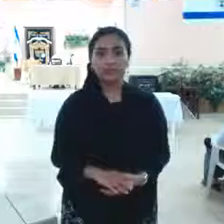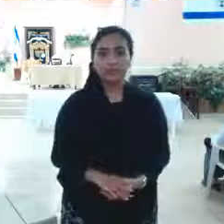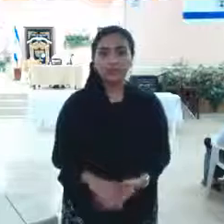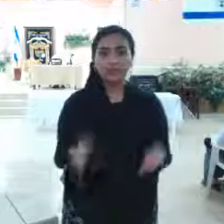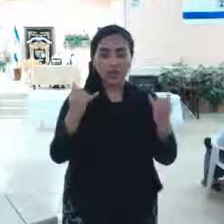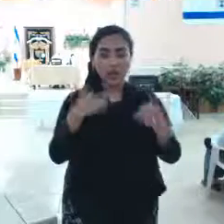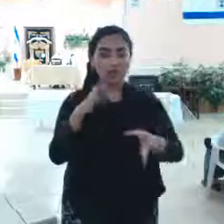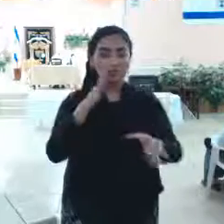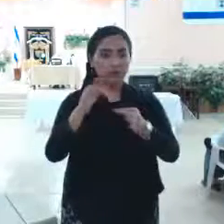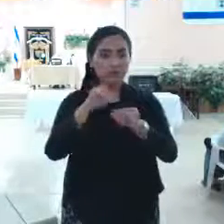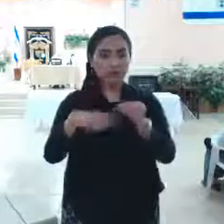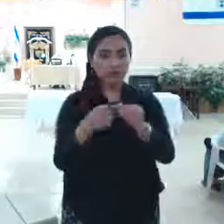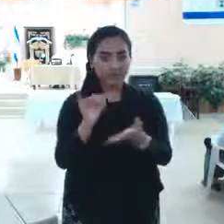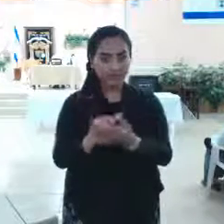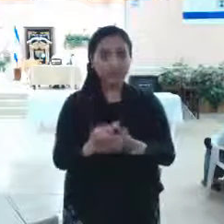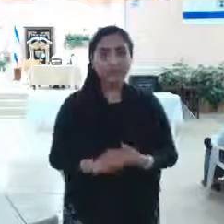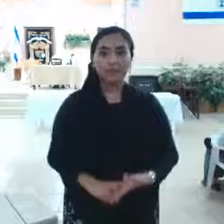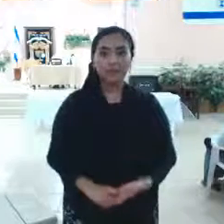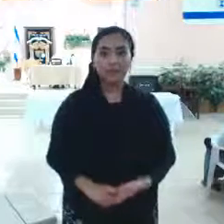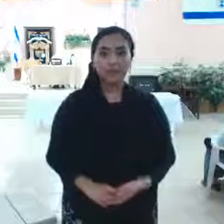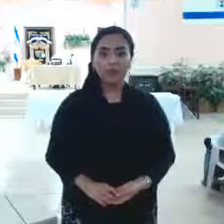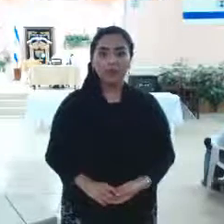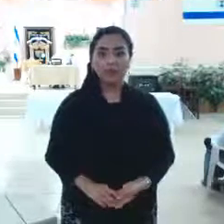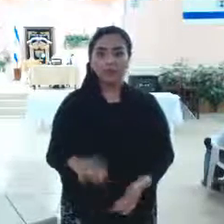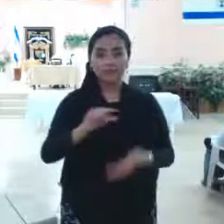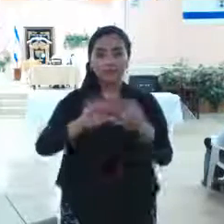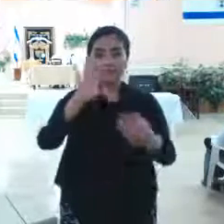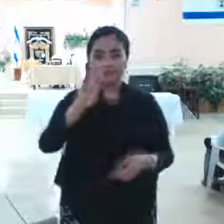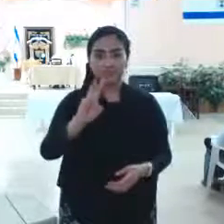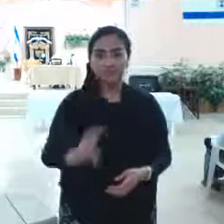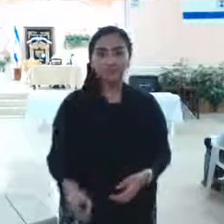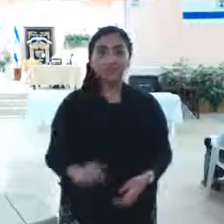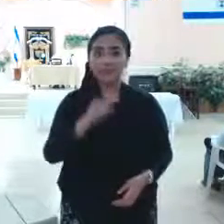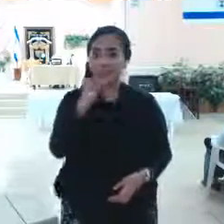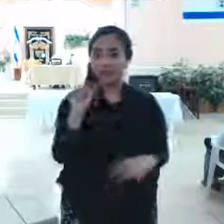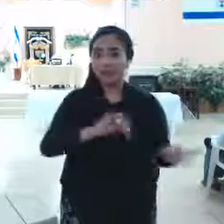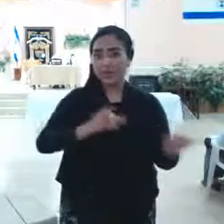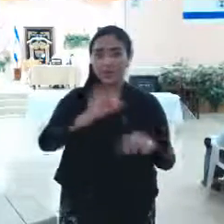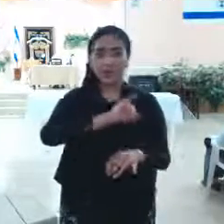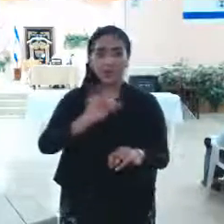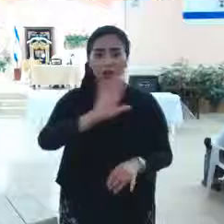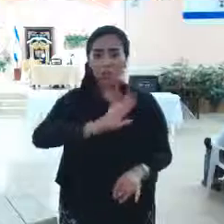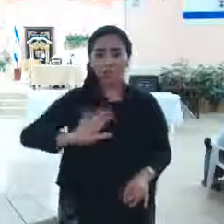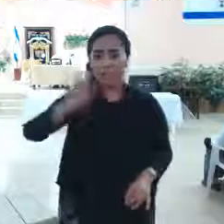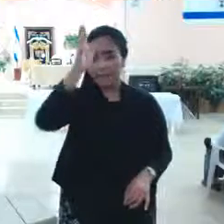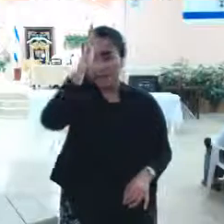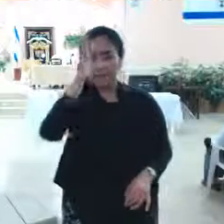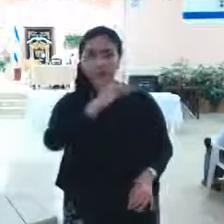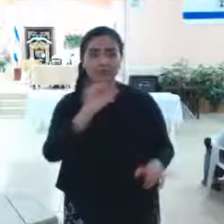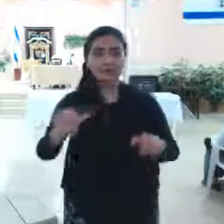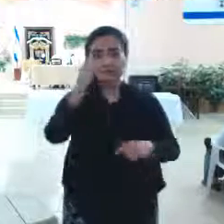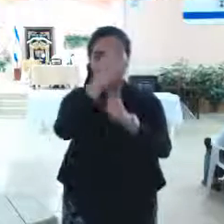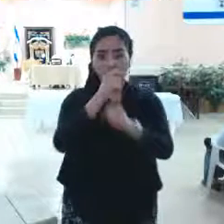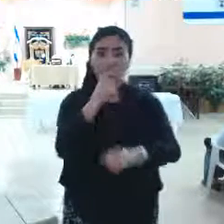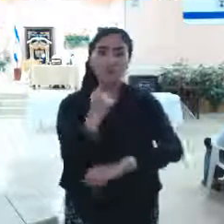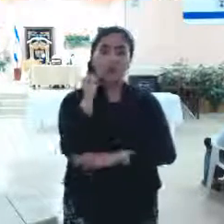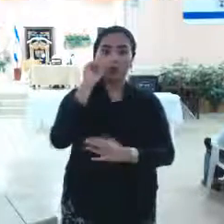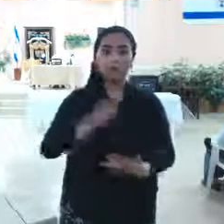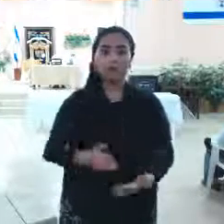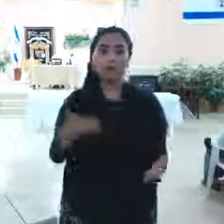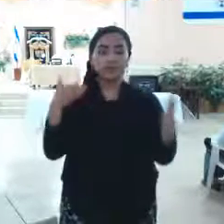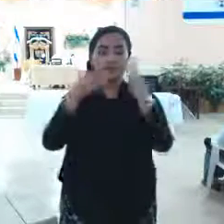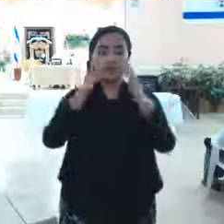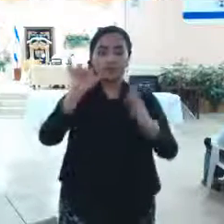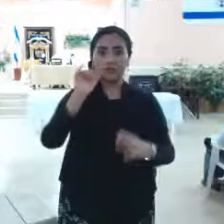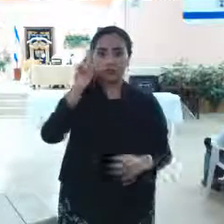Asiria. Ahorita lo voy a I ministrar. will explain this. 7. 7. No seáis como vuestros padres y como vuestros hermanos, que se rebelaron contra Yahweh, el Elohim de